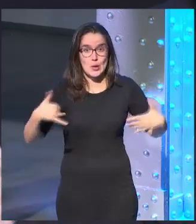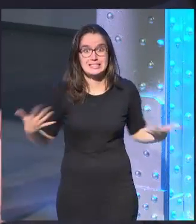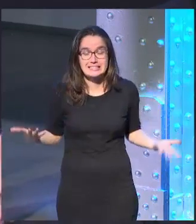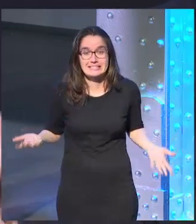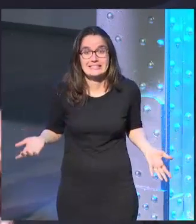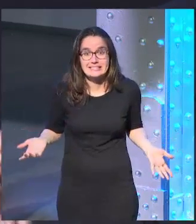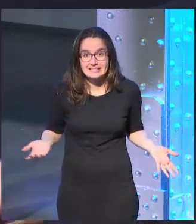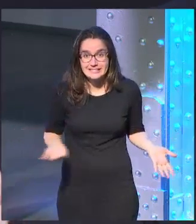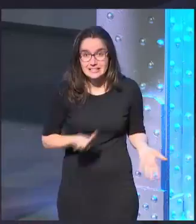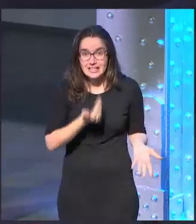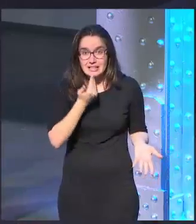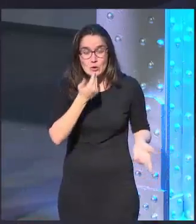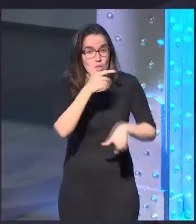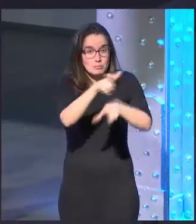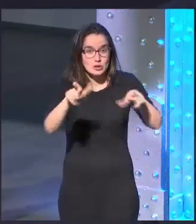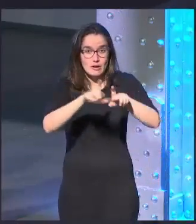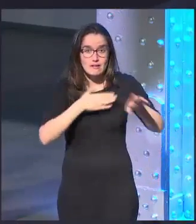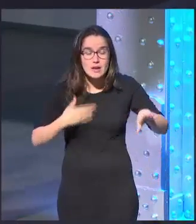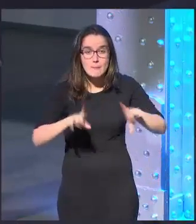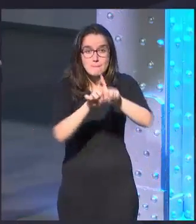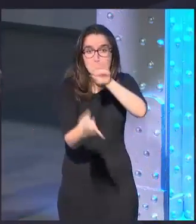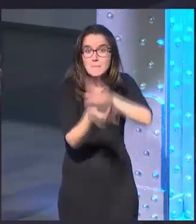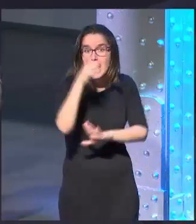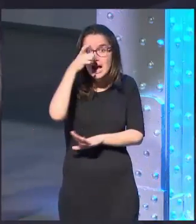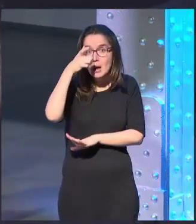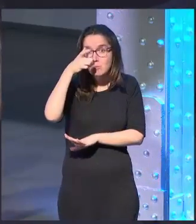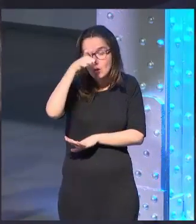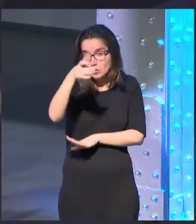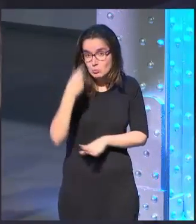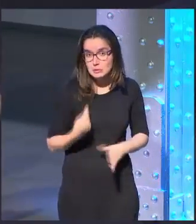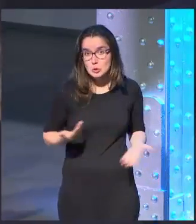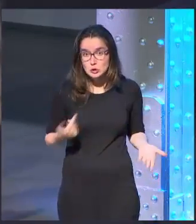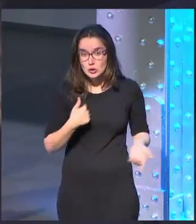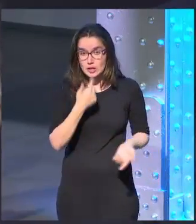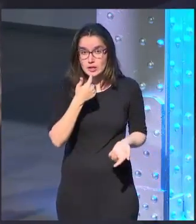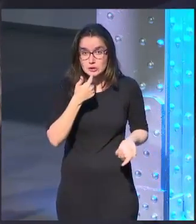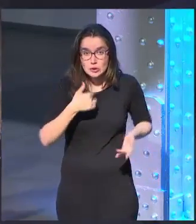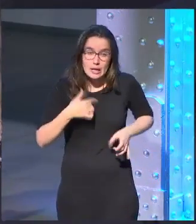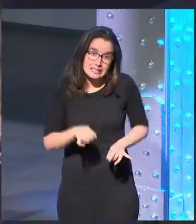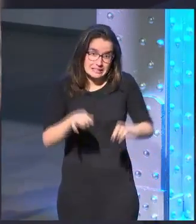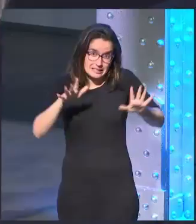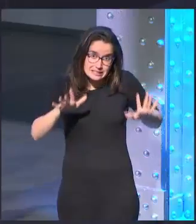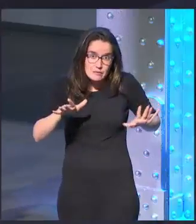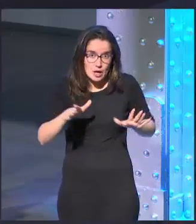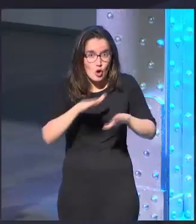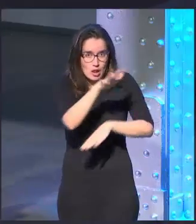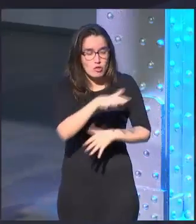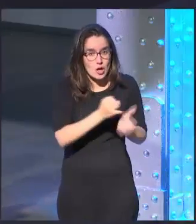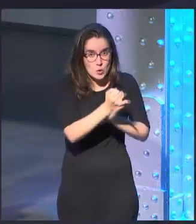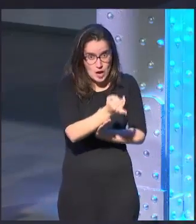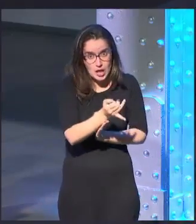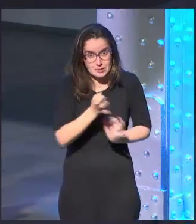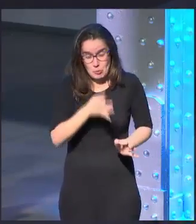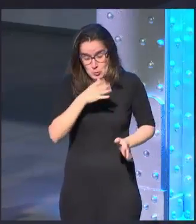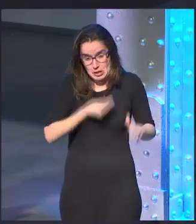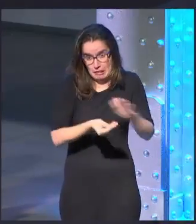podremos hacer algo de la gente que quiere emprender también en nuestros pueblos. Yo es que, ya he dicho de dónde soy, soy bastante sensible con el mundo rural. Pero